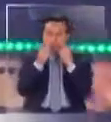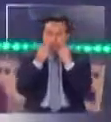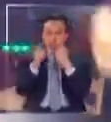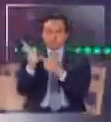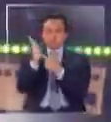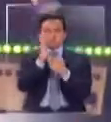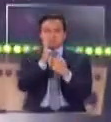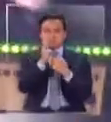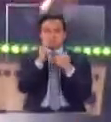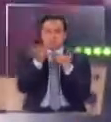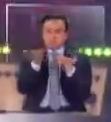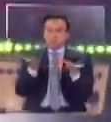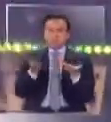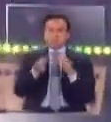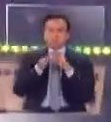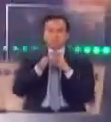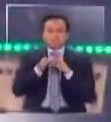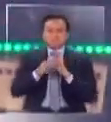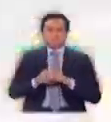presentaciones muertas